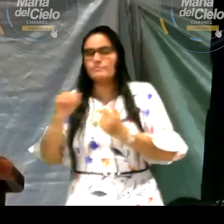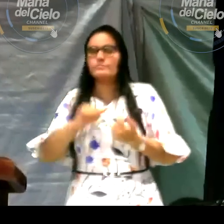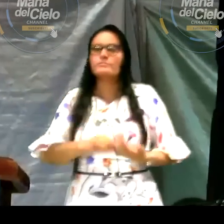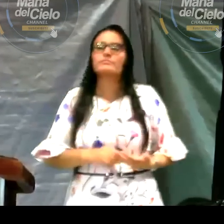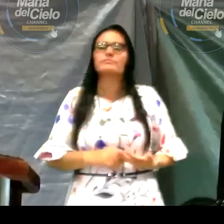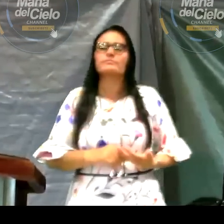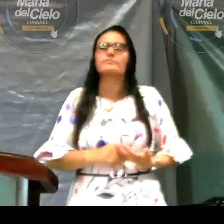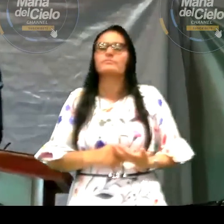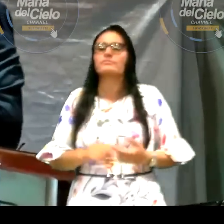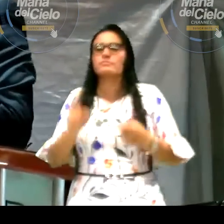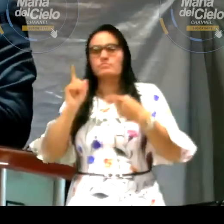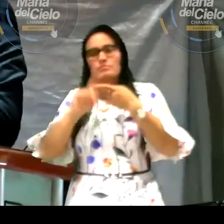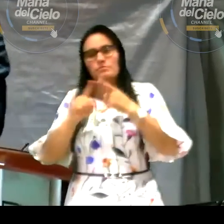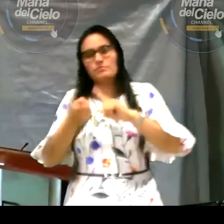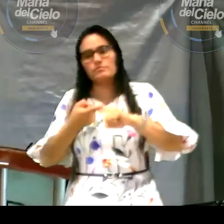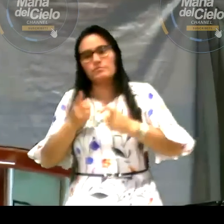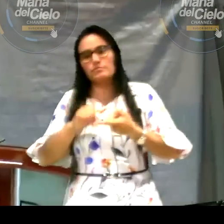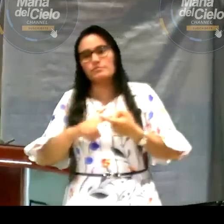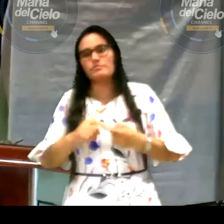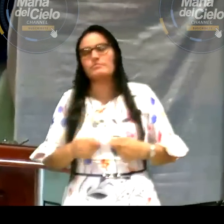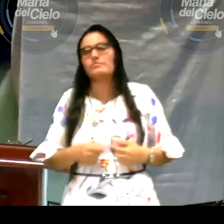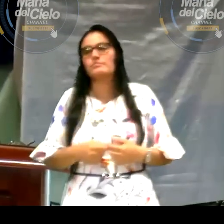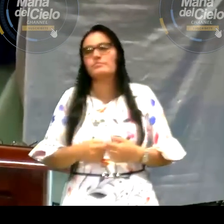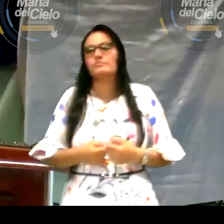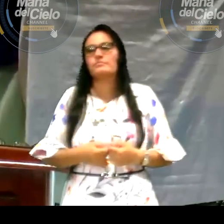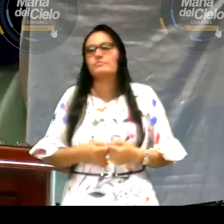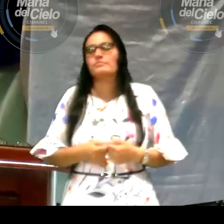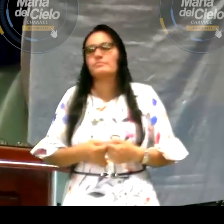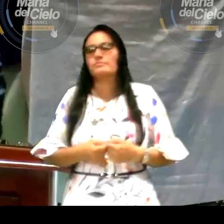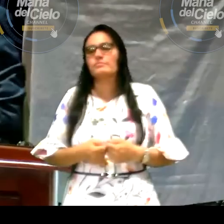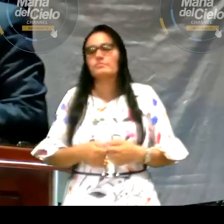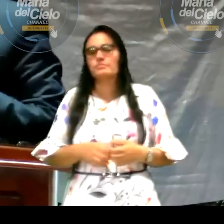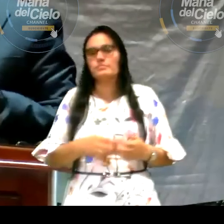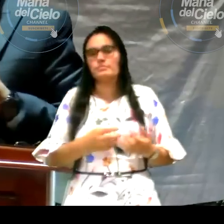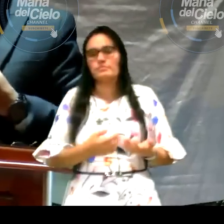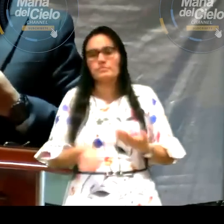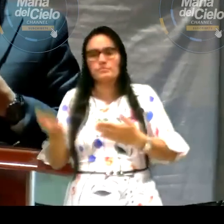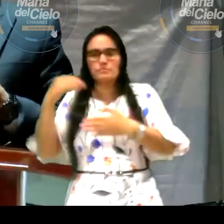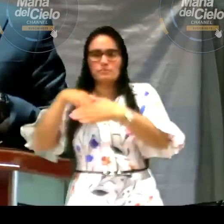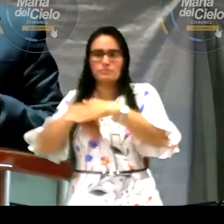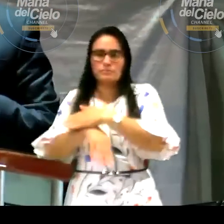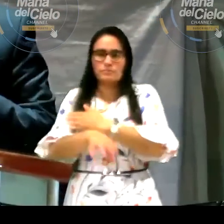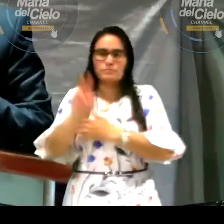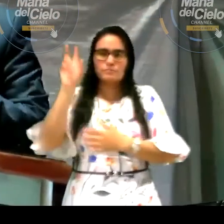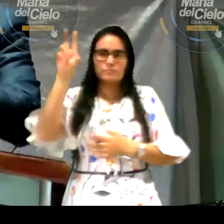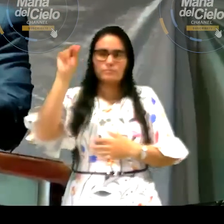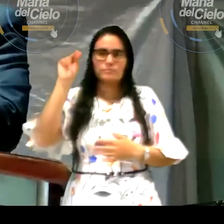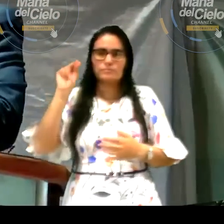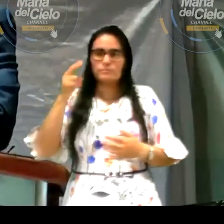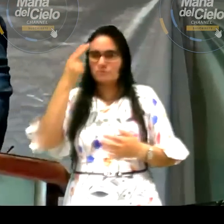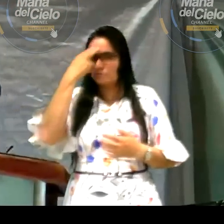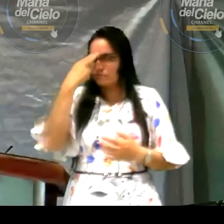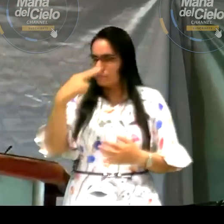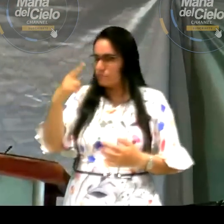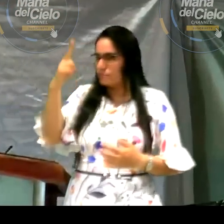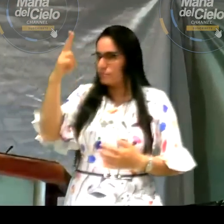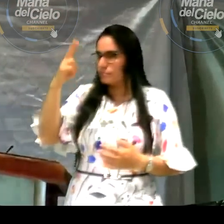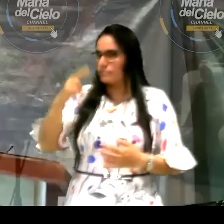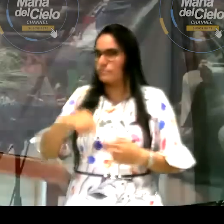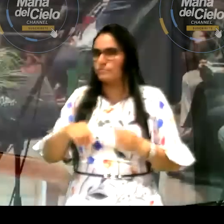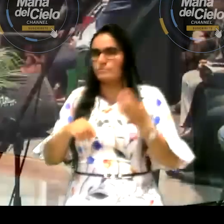Y es amigo. Él se peleó y no fue al entierro. ¿Qué clase de amigo es? Llegó 4 días